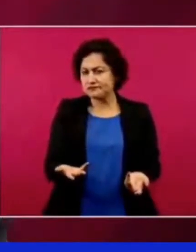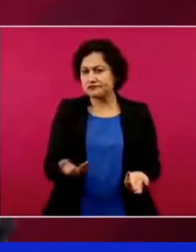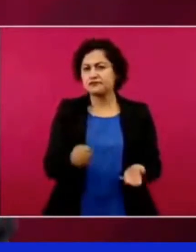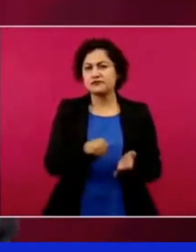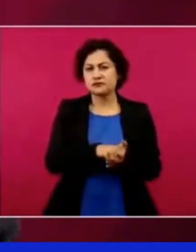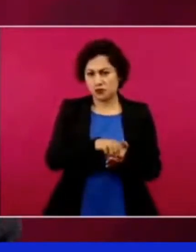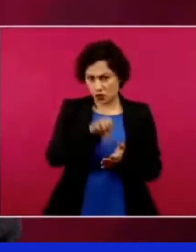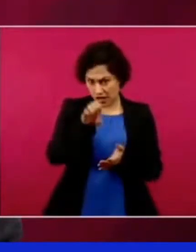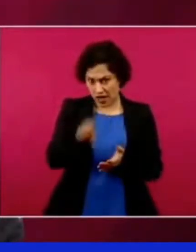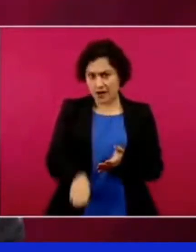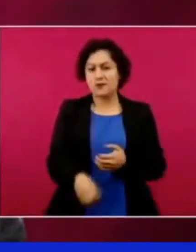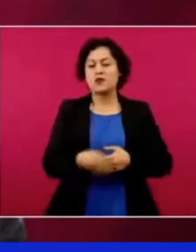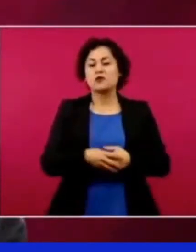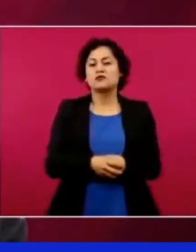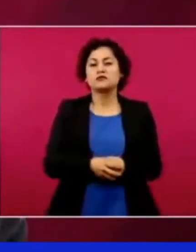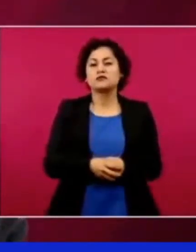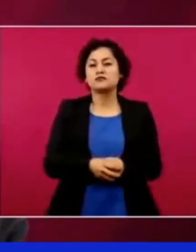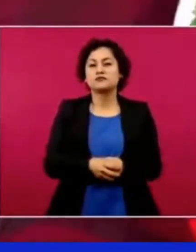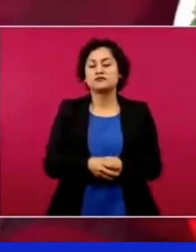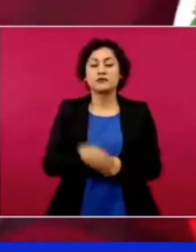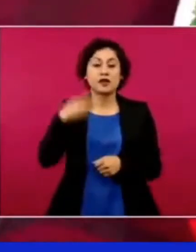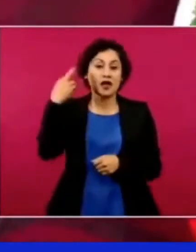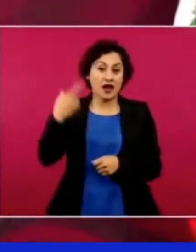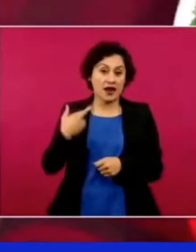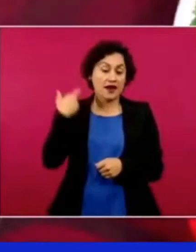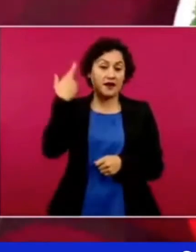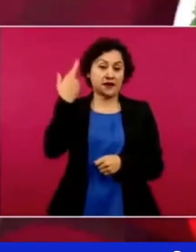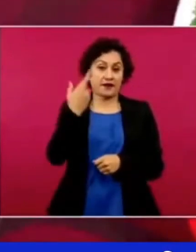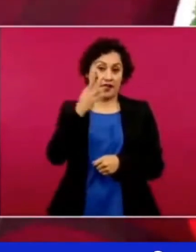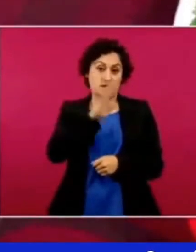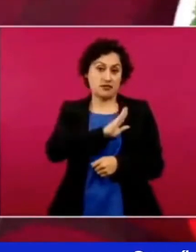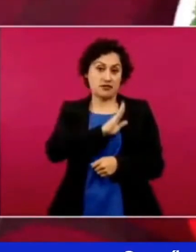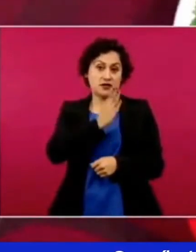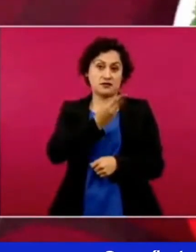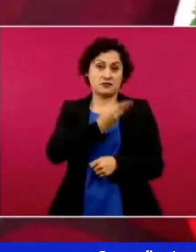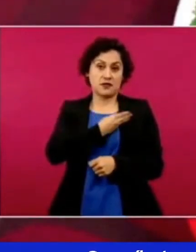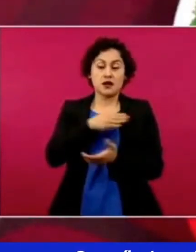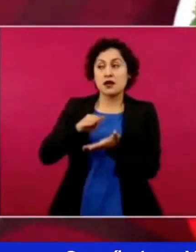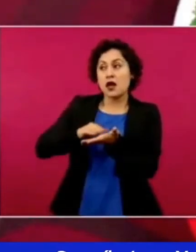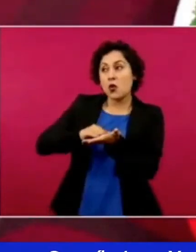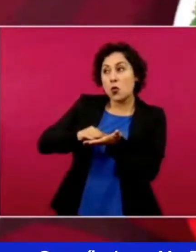cómo exoneran al rey de España,